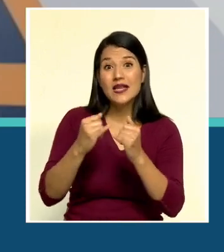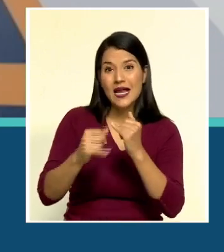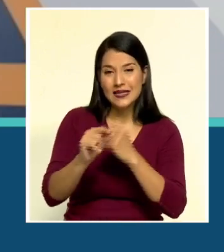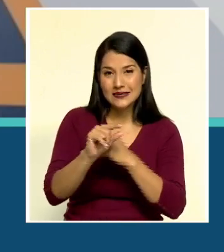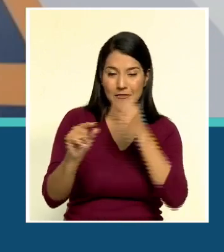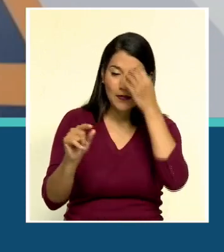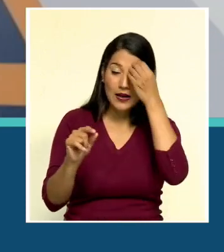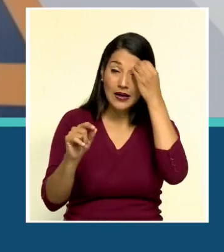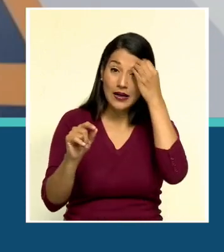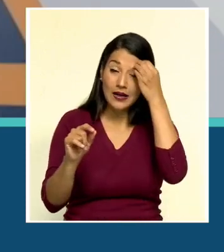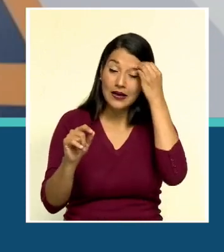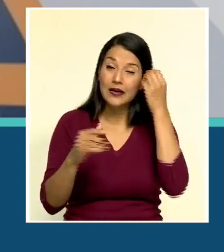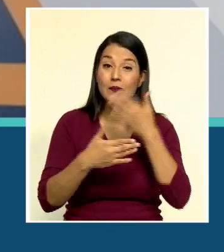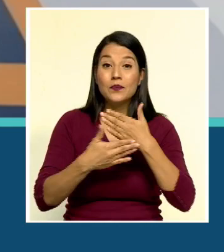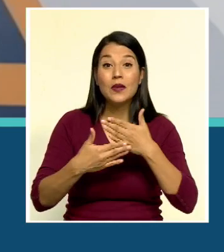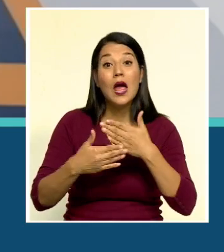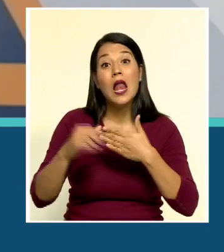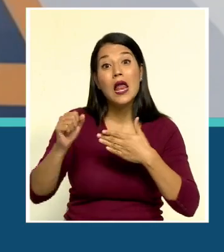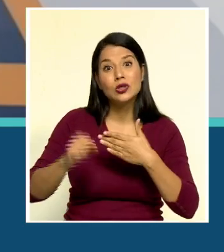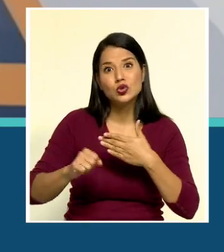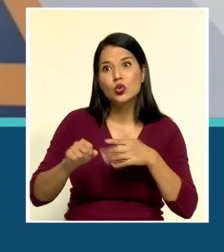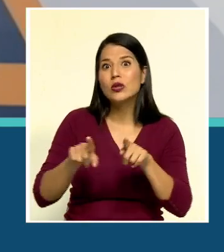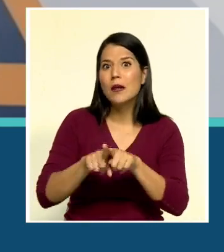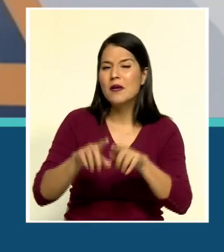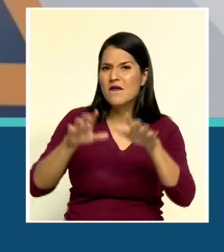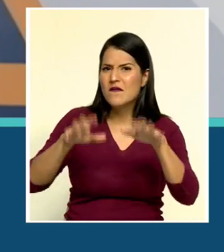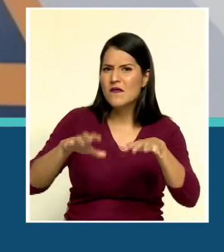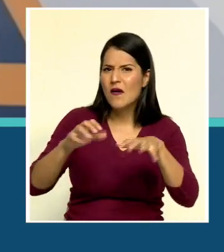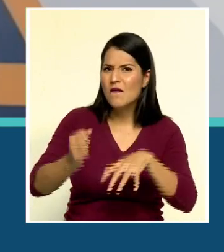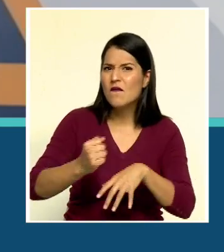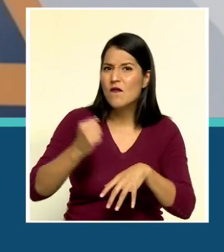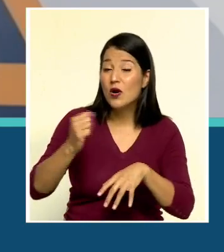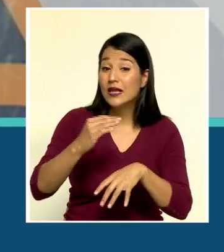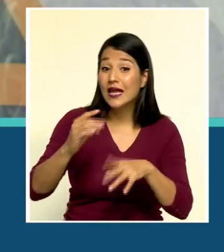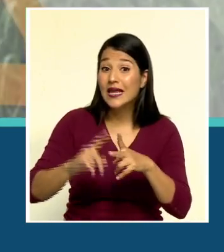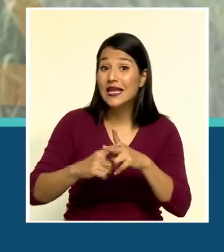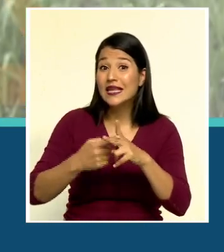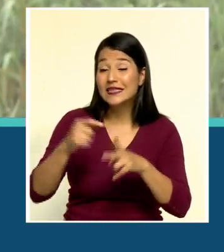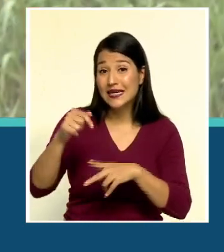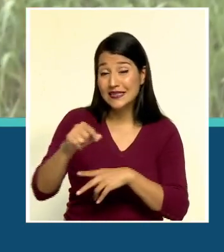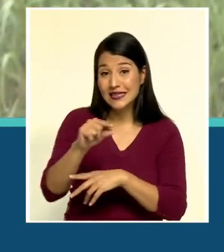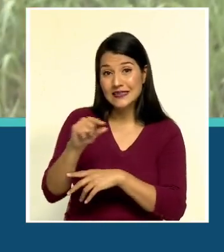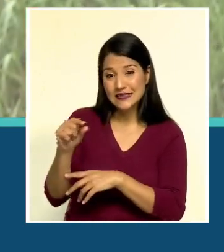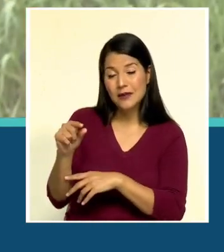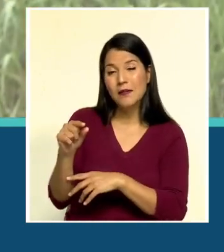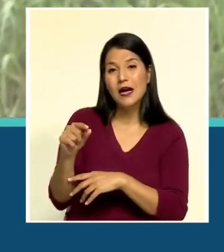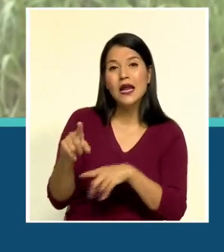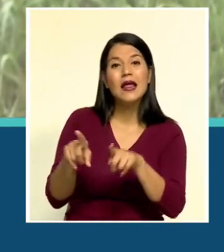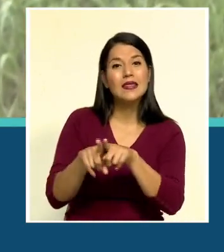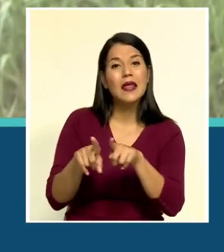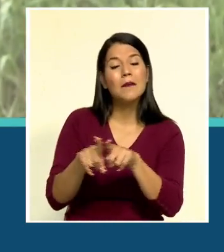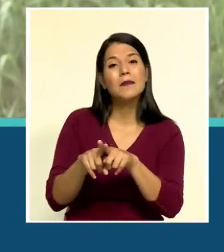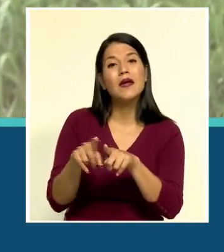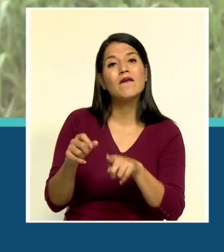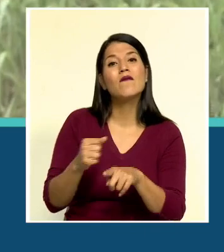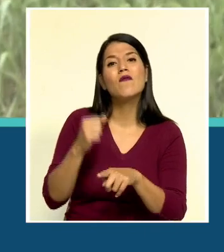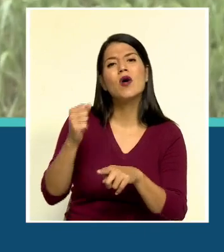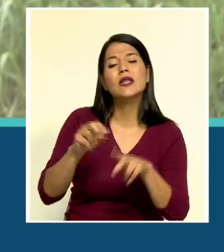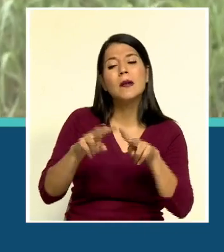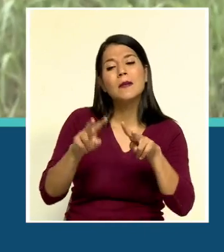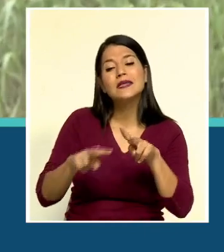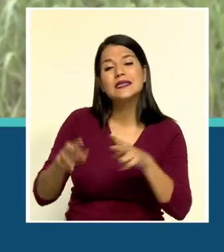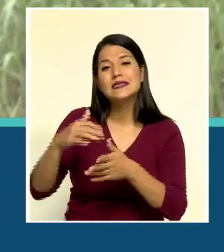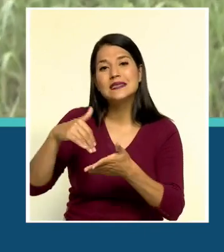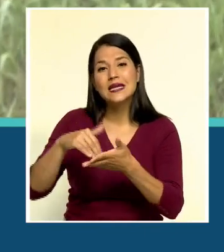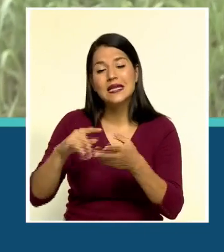que recibió precipitaciones bastante importantes, y a inicios de esta semana hemos tenido lluvias bastante fuertes en lo que ha sido Valle Central, la zona de